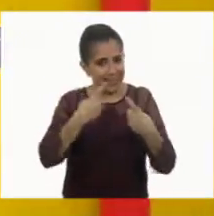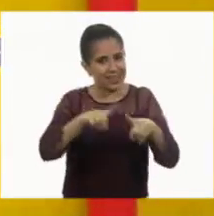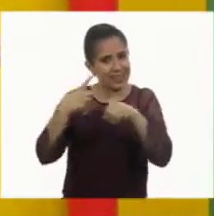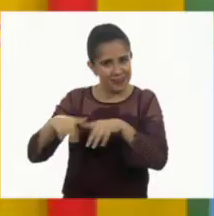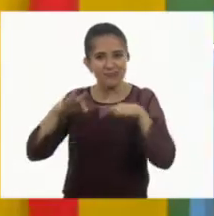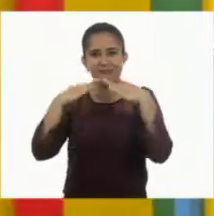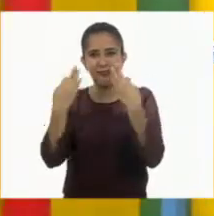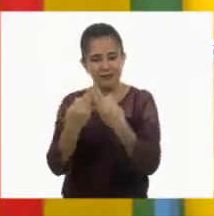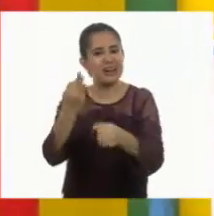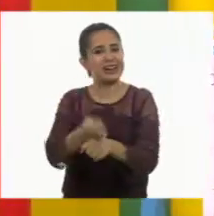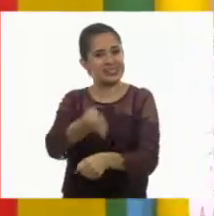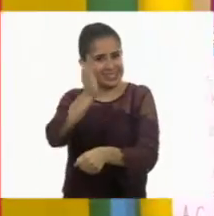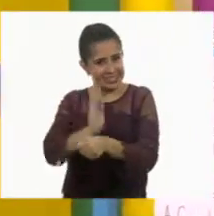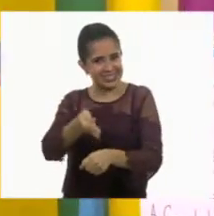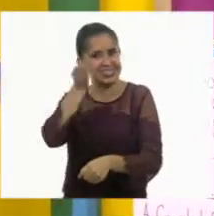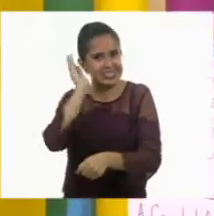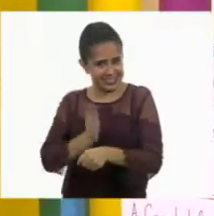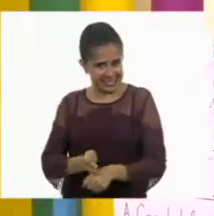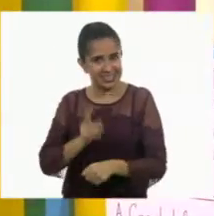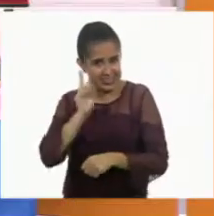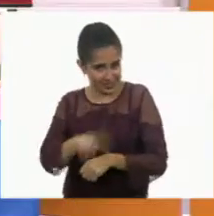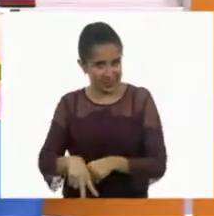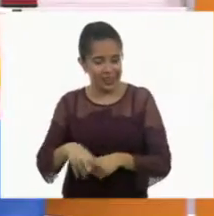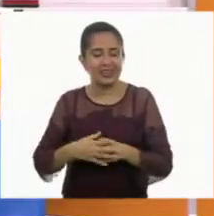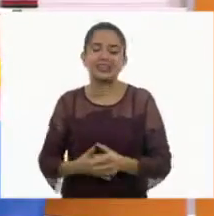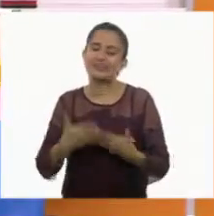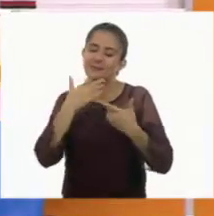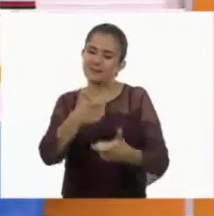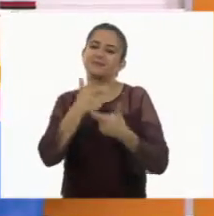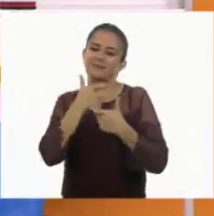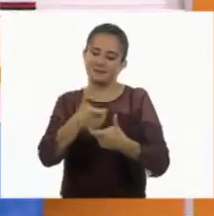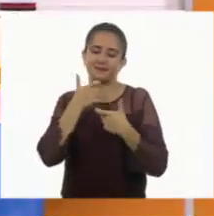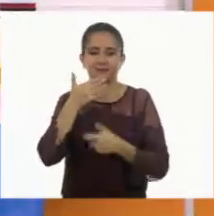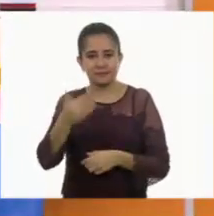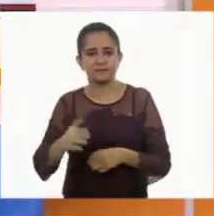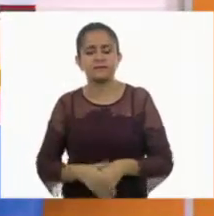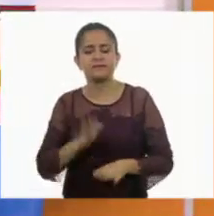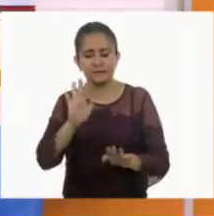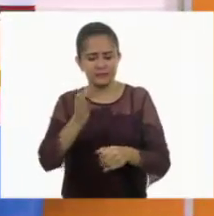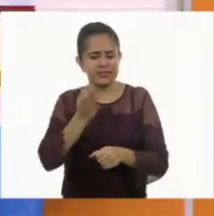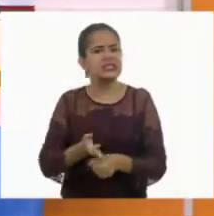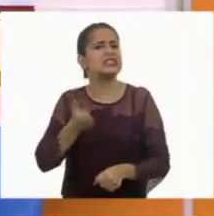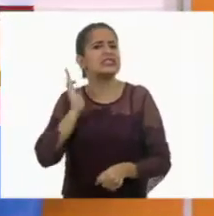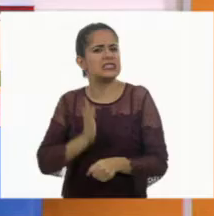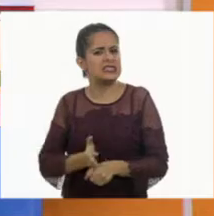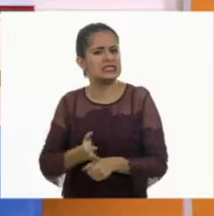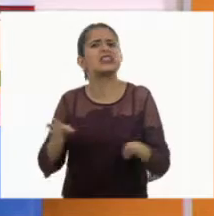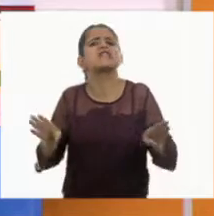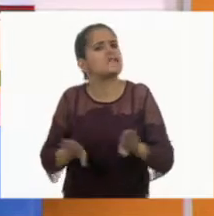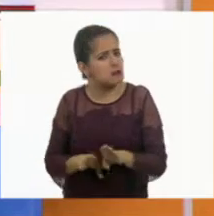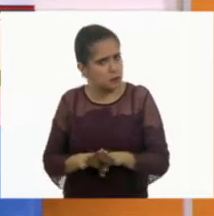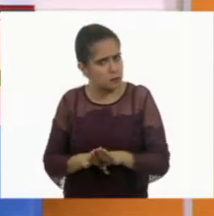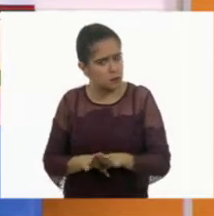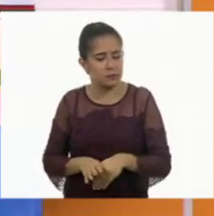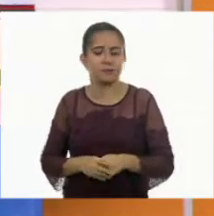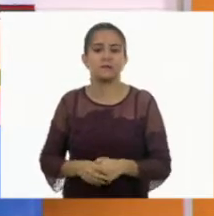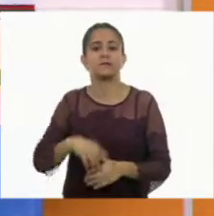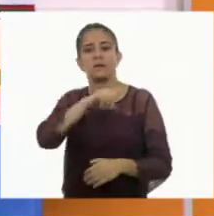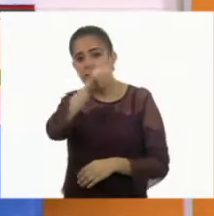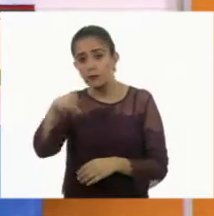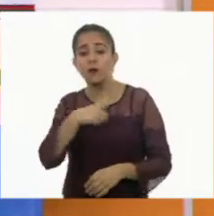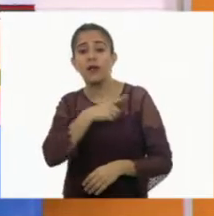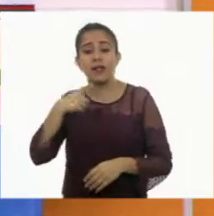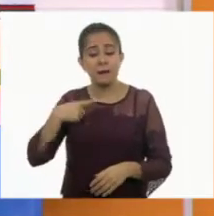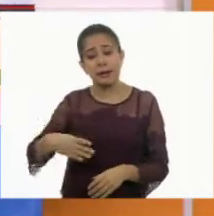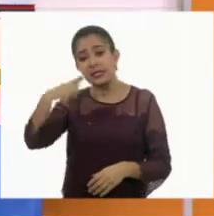está bueno. ¿Verdad que sí? Sí. Bueno, ¿qué vamos a hacer con esto de los chistes? Porque, bueno, ya tenemos que saber cómo